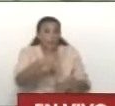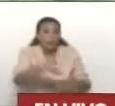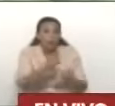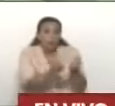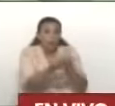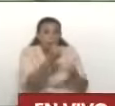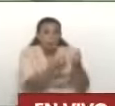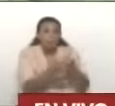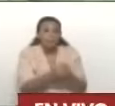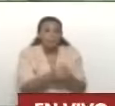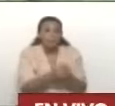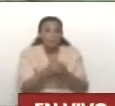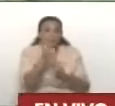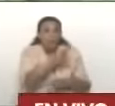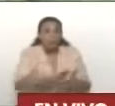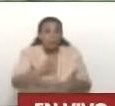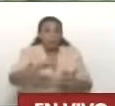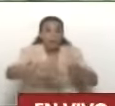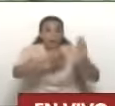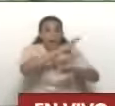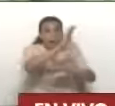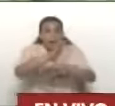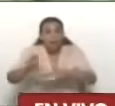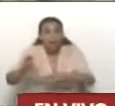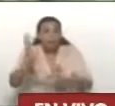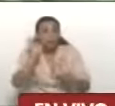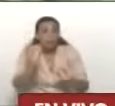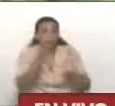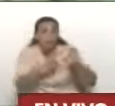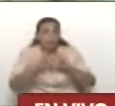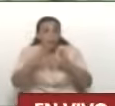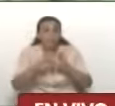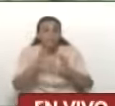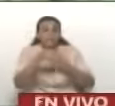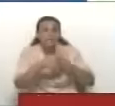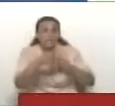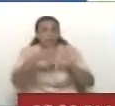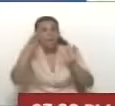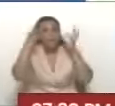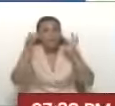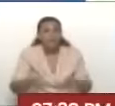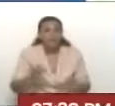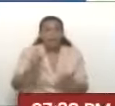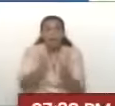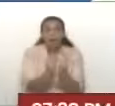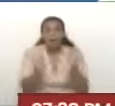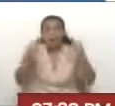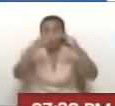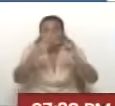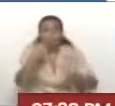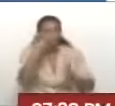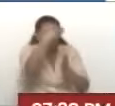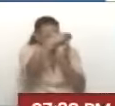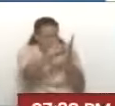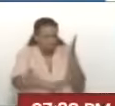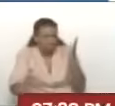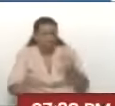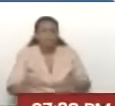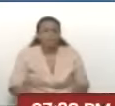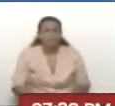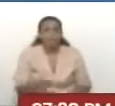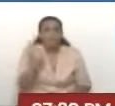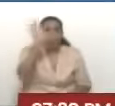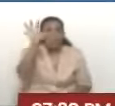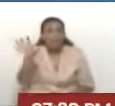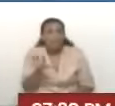Económica, a la Comunidad de Estados Latinoamericanos y Caribeños, la Unión Europea, el Centro Carter y expertos de la ONU. Conoce bien esa historia. Elvira Amoroso se